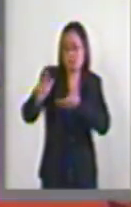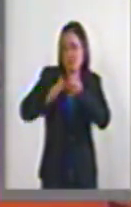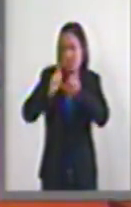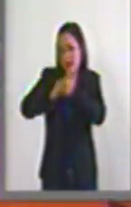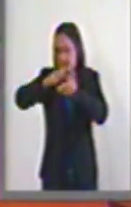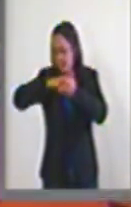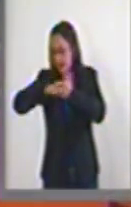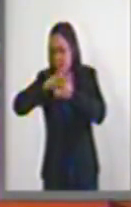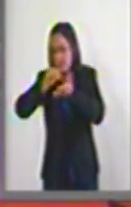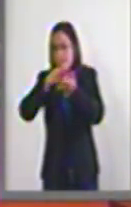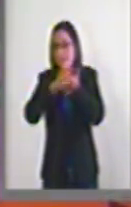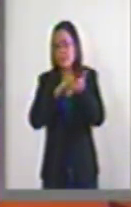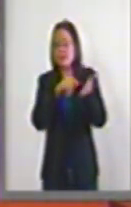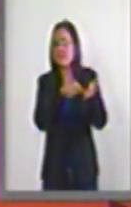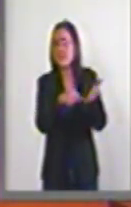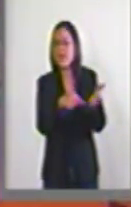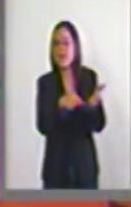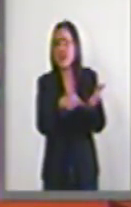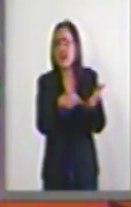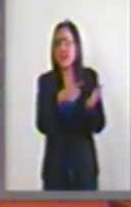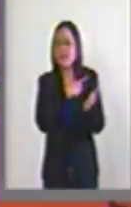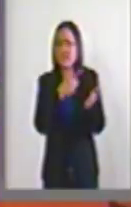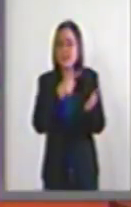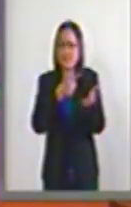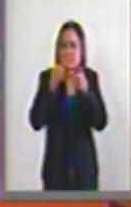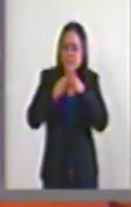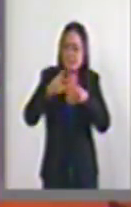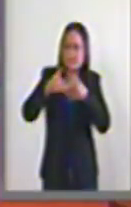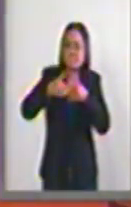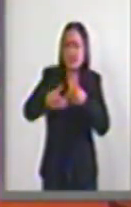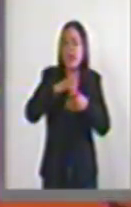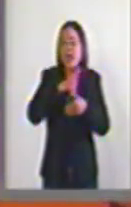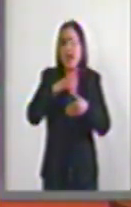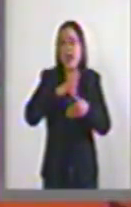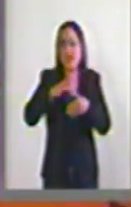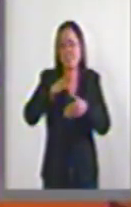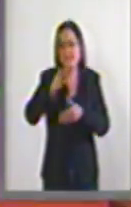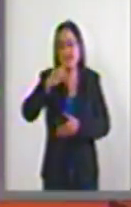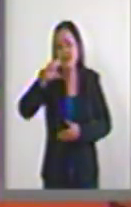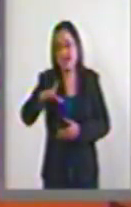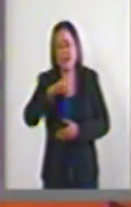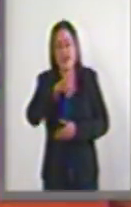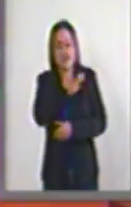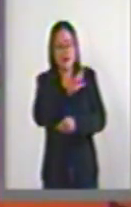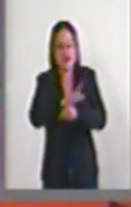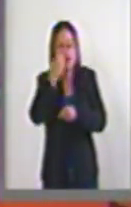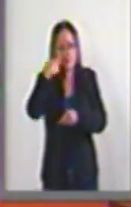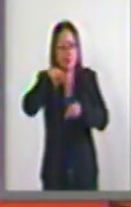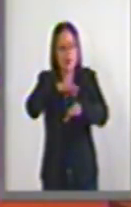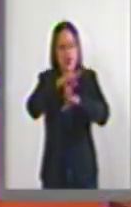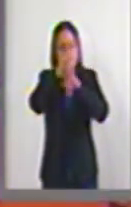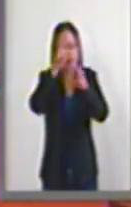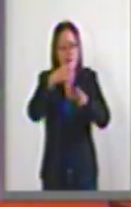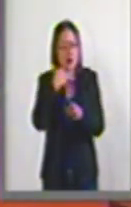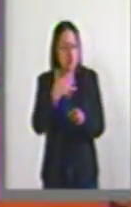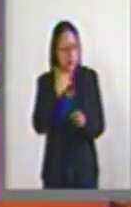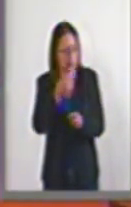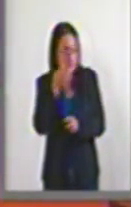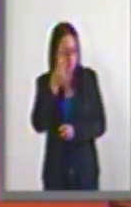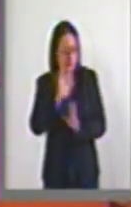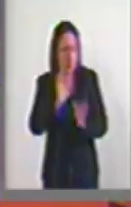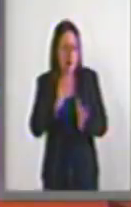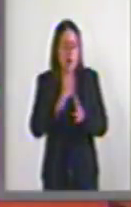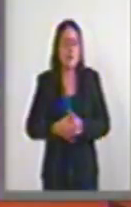en la que se estableció la creación de la Fiscalía Especializada en materia de delitos relacionados con hechos de